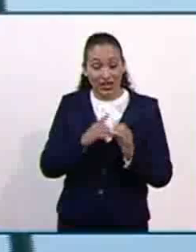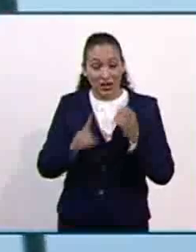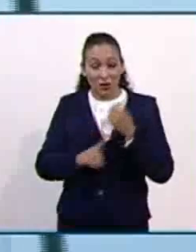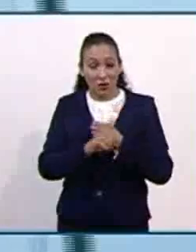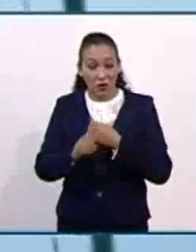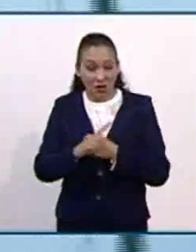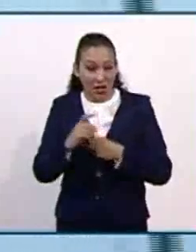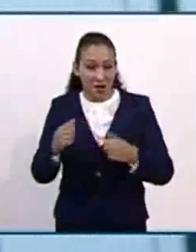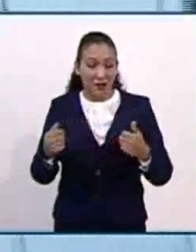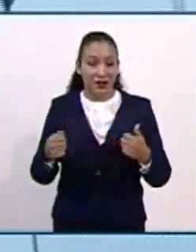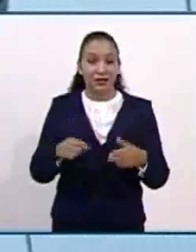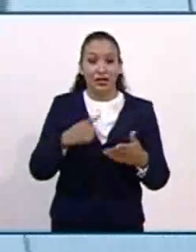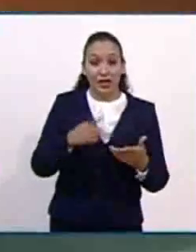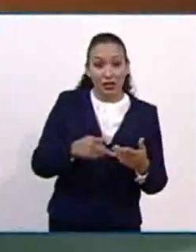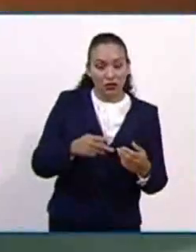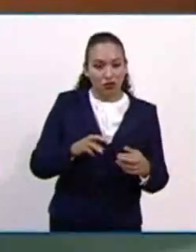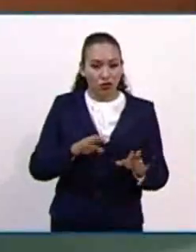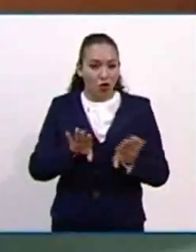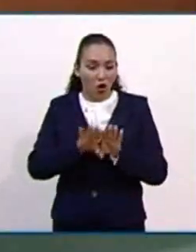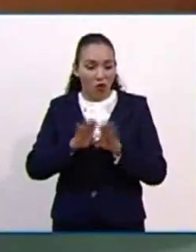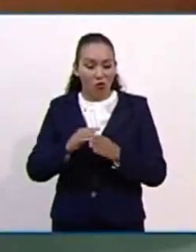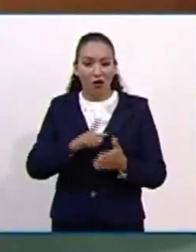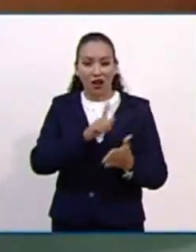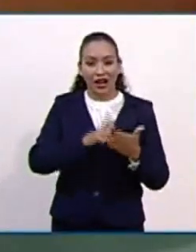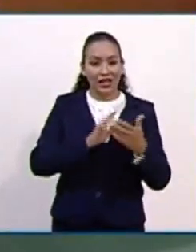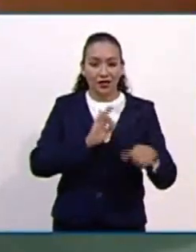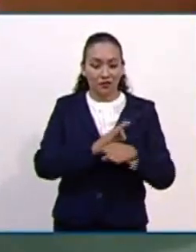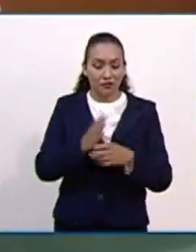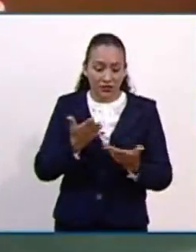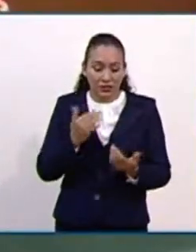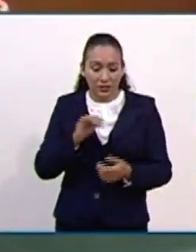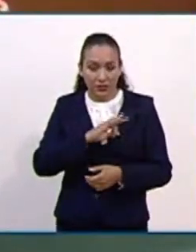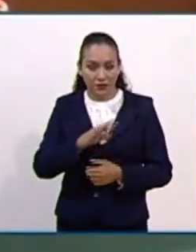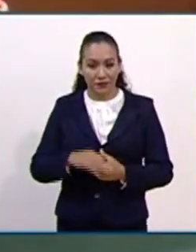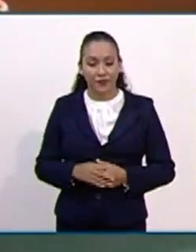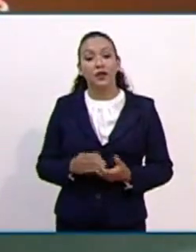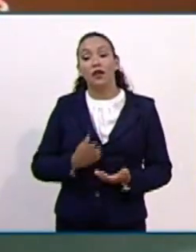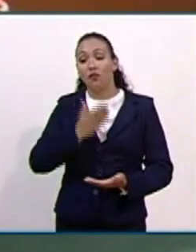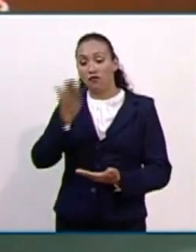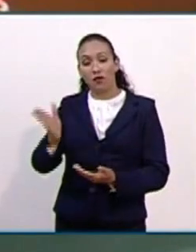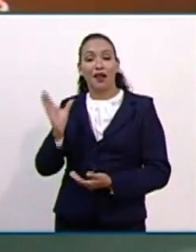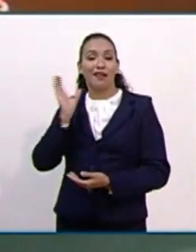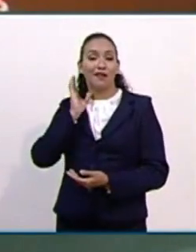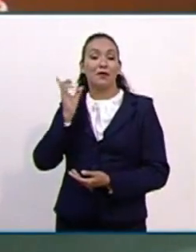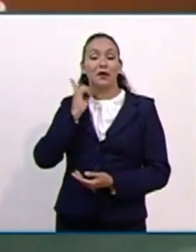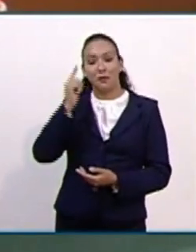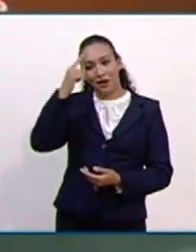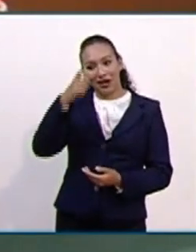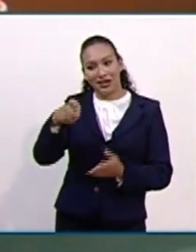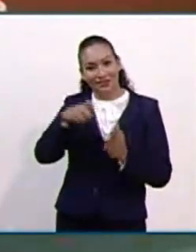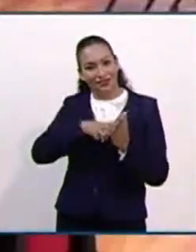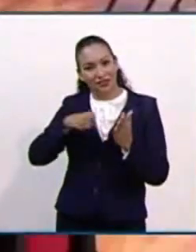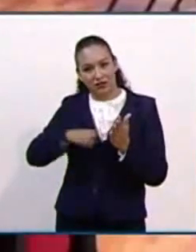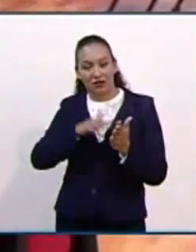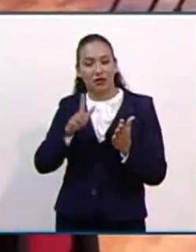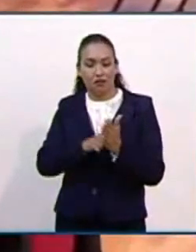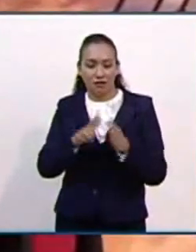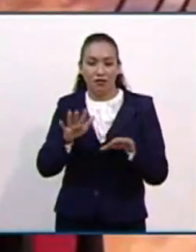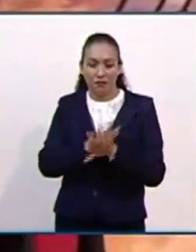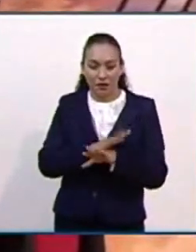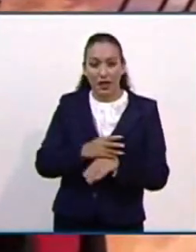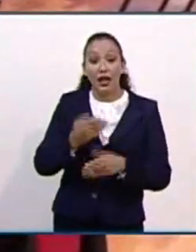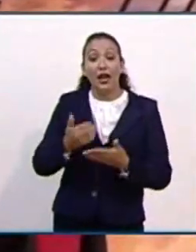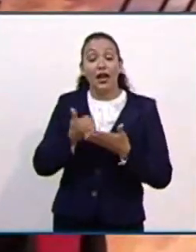no pueden ser amnistiados. Urgieron a la Cámara de Diputados a no aprobar esta reforma y, en su lugar, garantizar